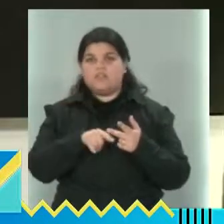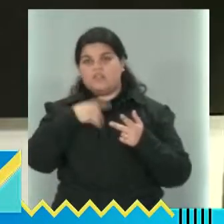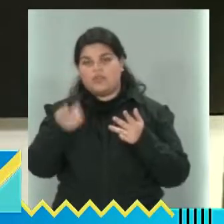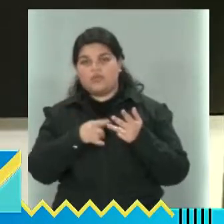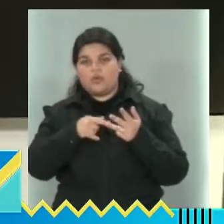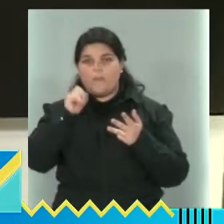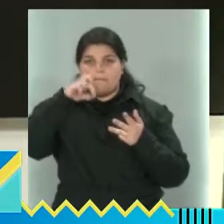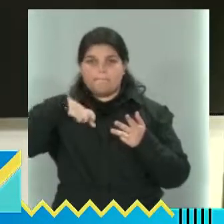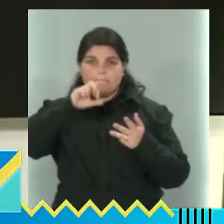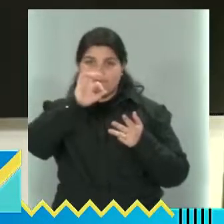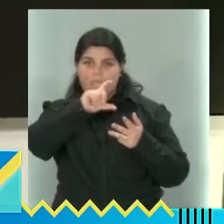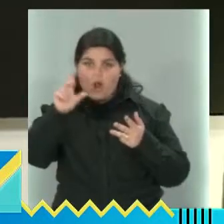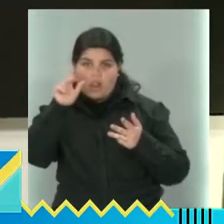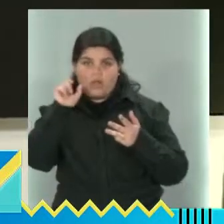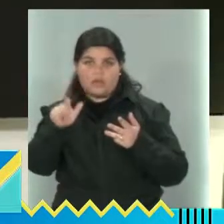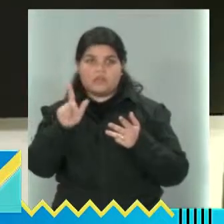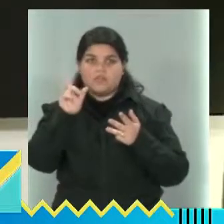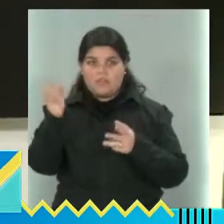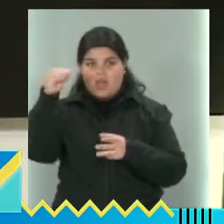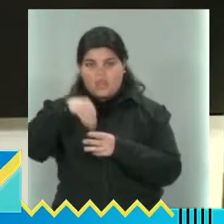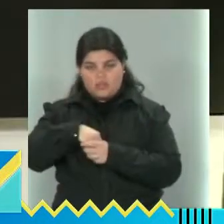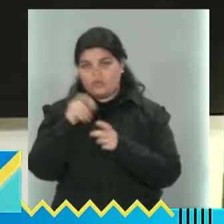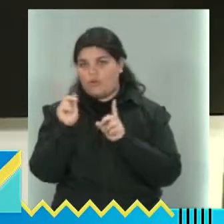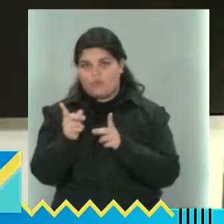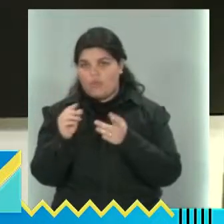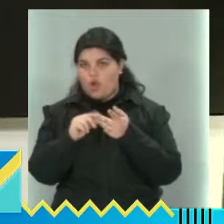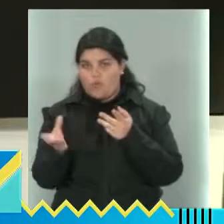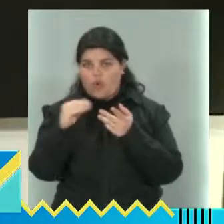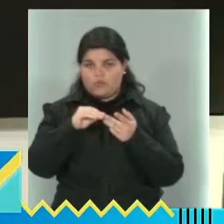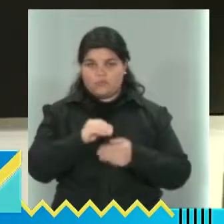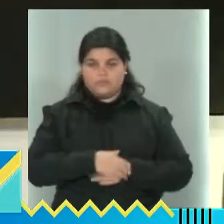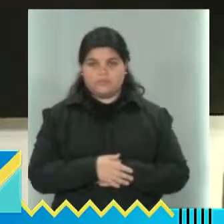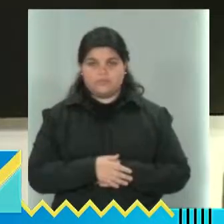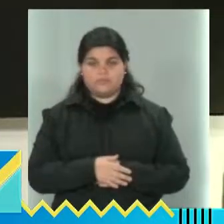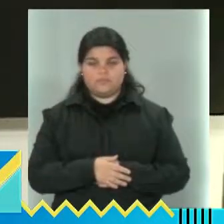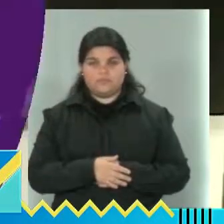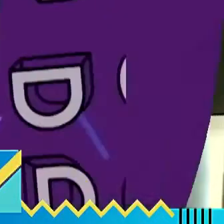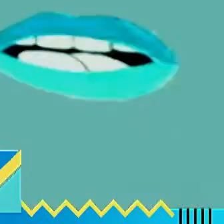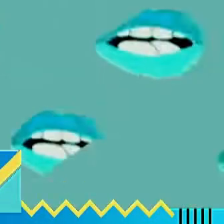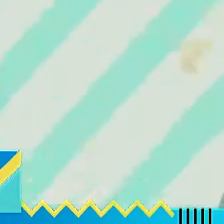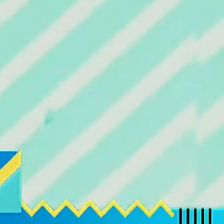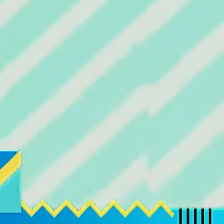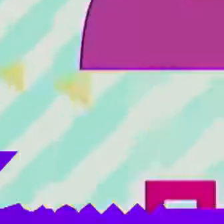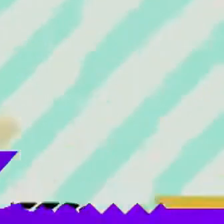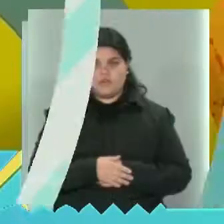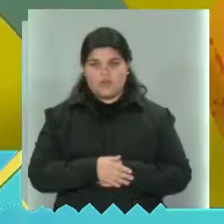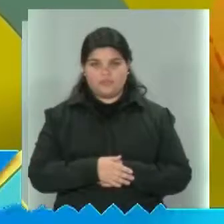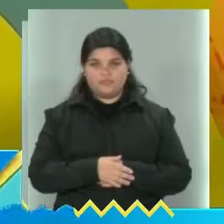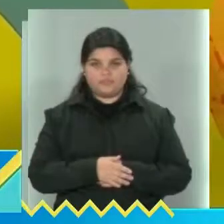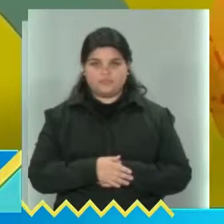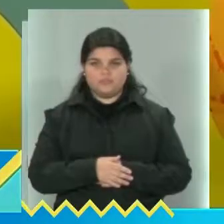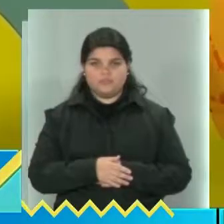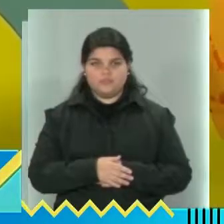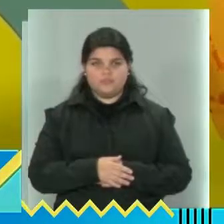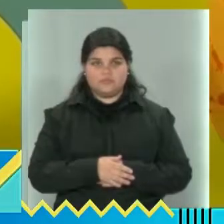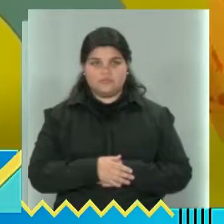Paul Noguerol, que también es de Los Nerds Heredarán la Tierra. Esto nos decían en Distintos Parecidos. En Argentina,